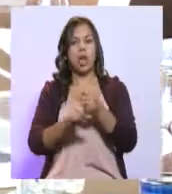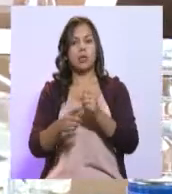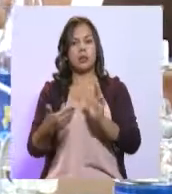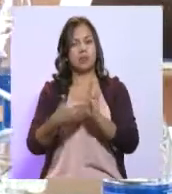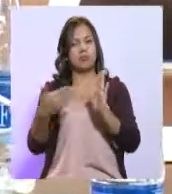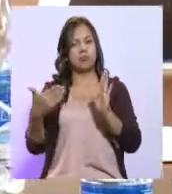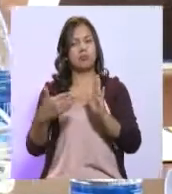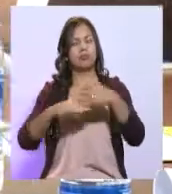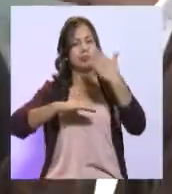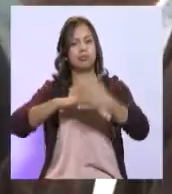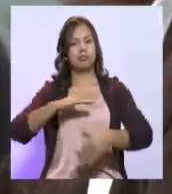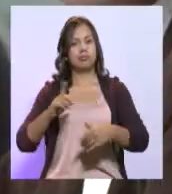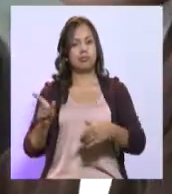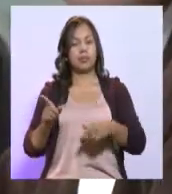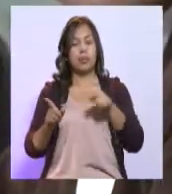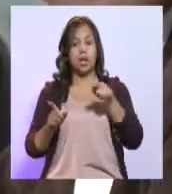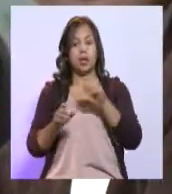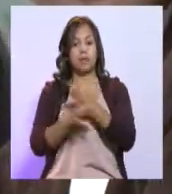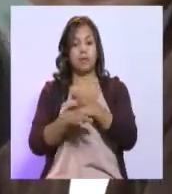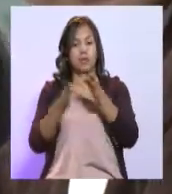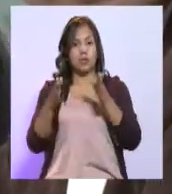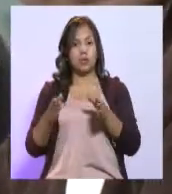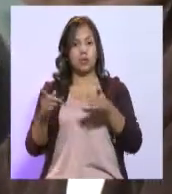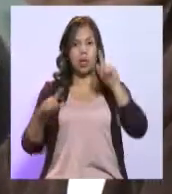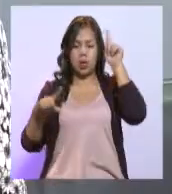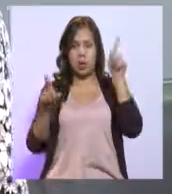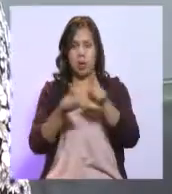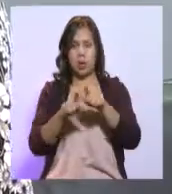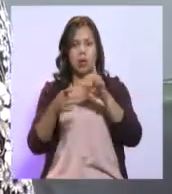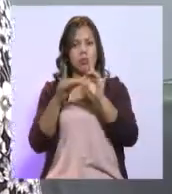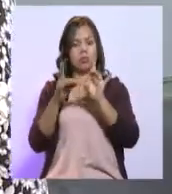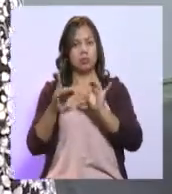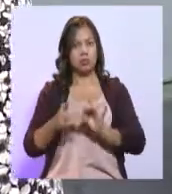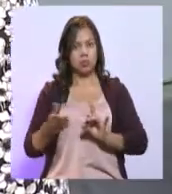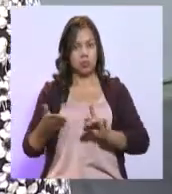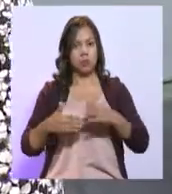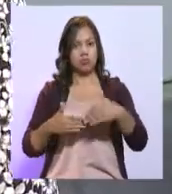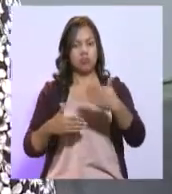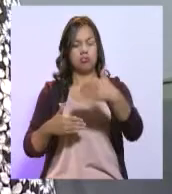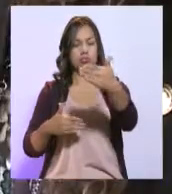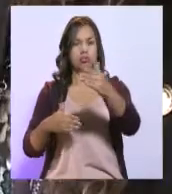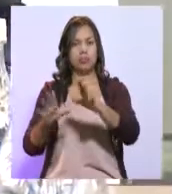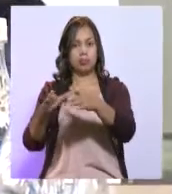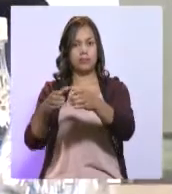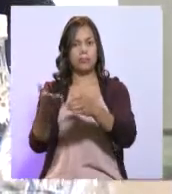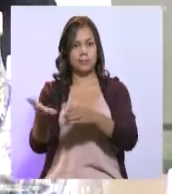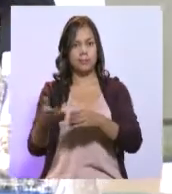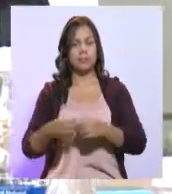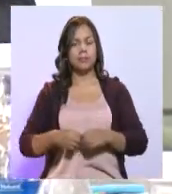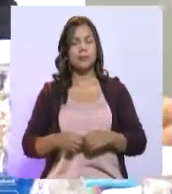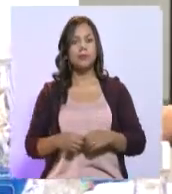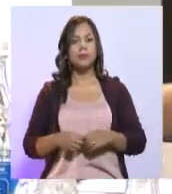edad. El funcionario se mostró de acuerdo con el análisis del texto que lleva adelante la mesa legislativa.